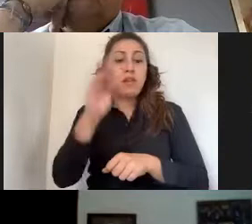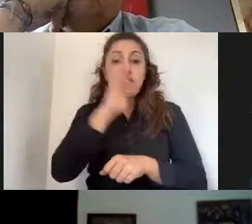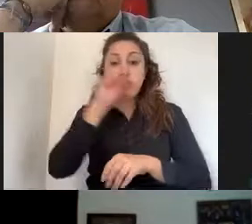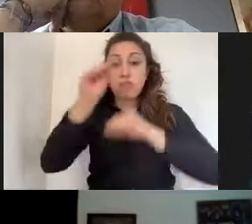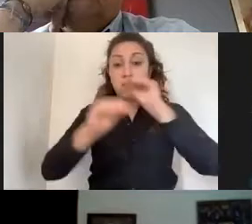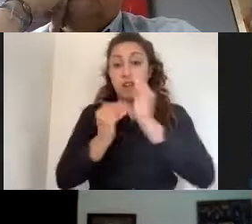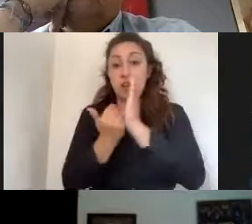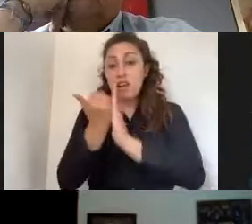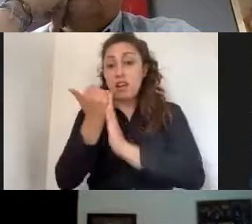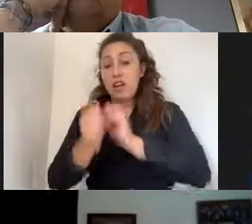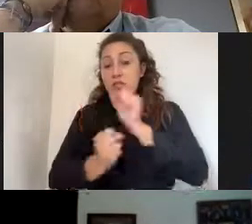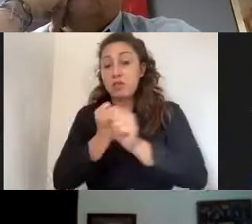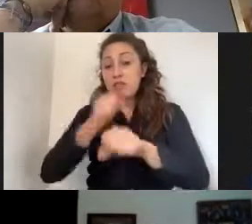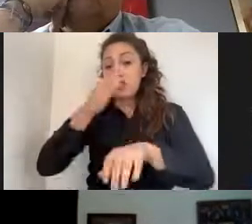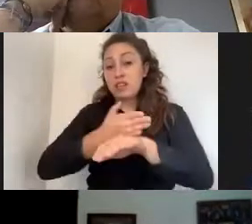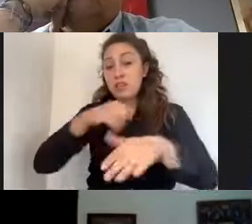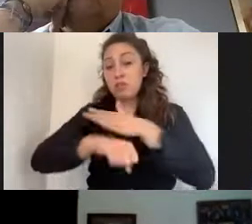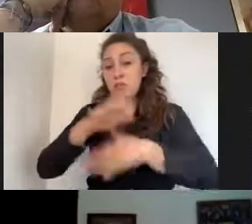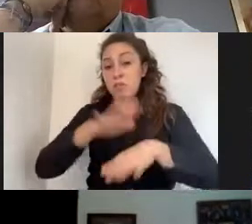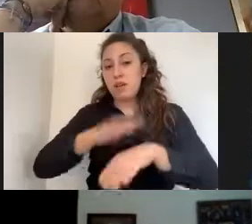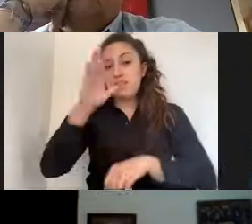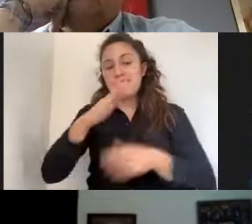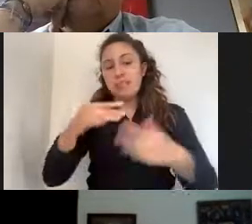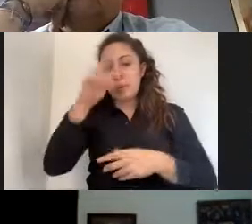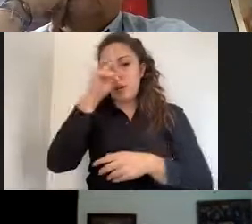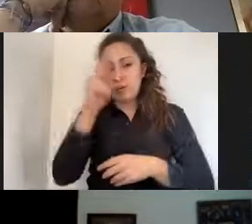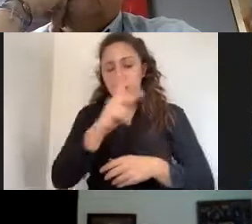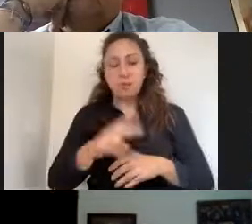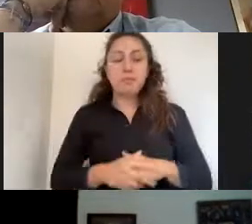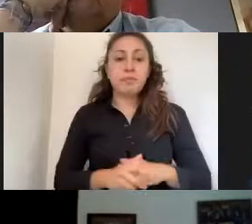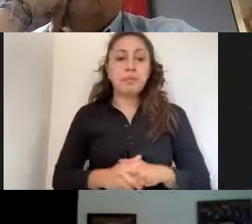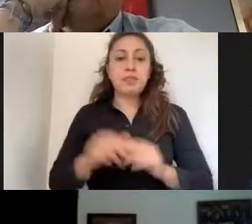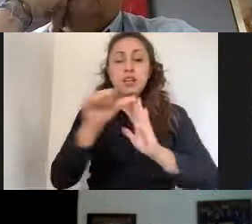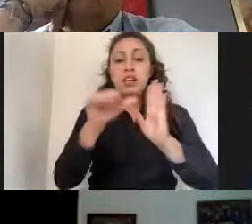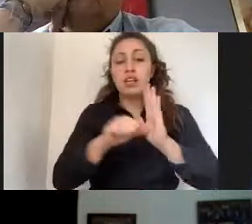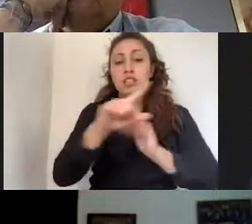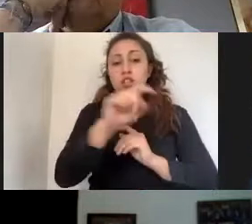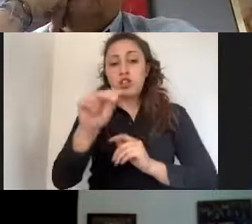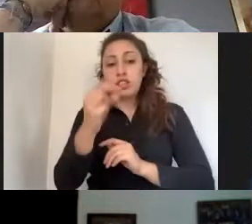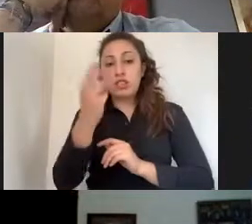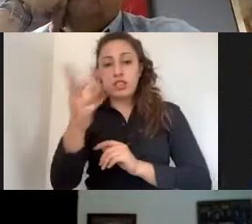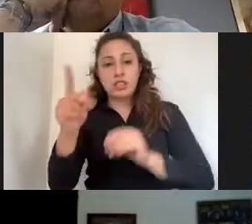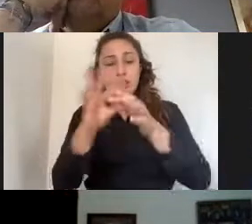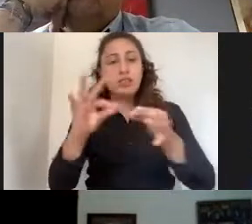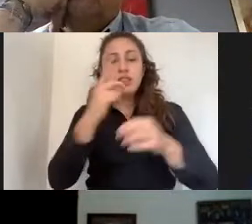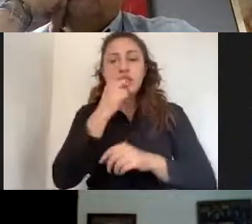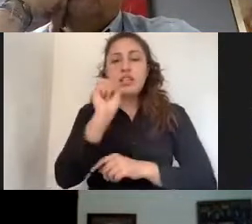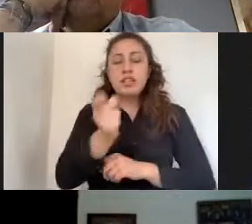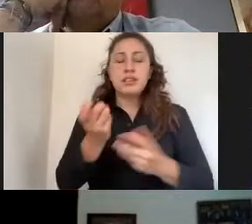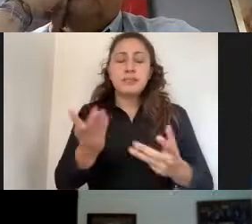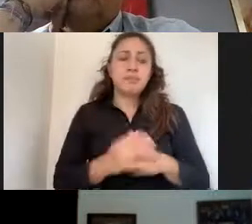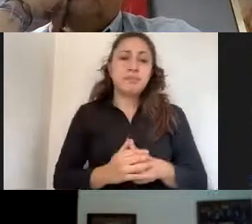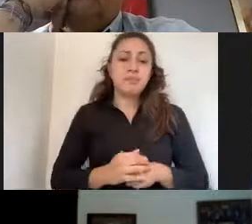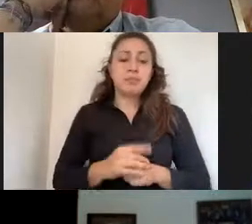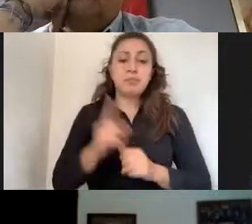proponiendo. El artículo 253 que se propone, fíjense ustedes, el